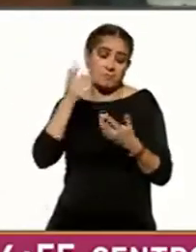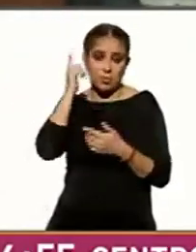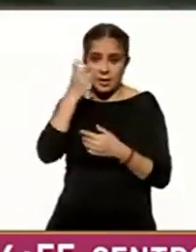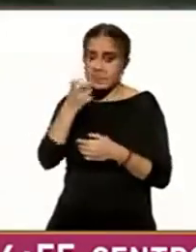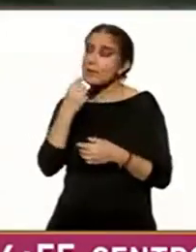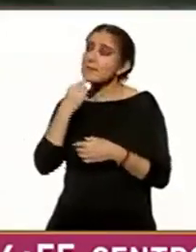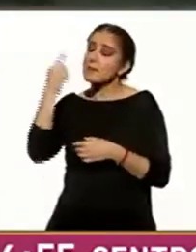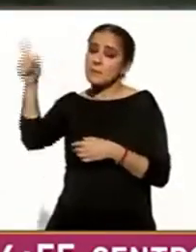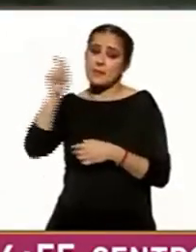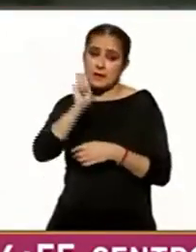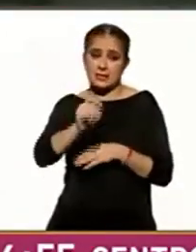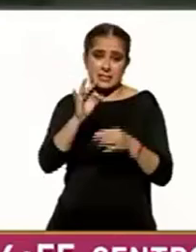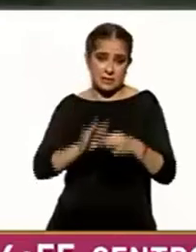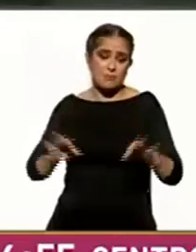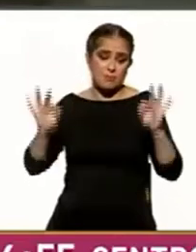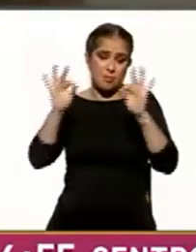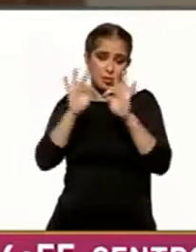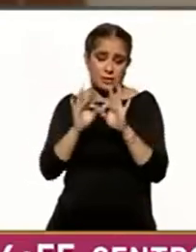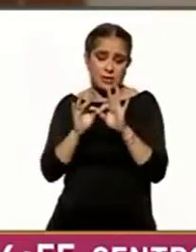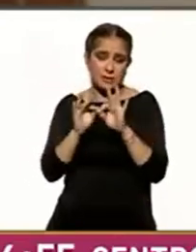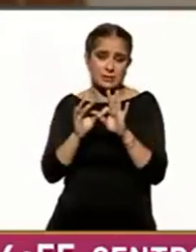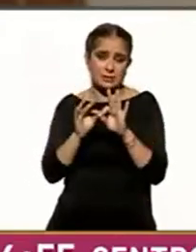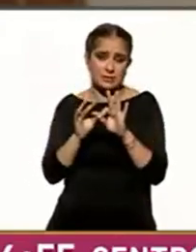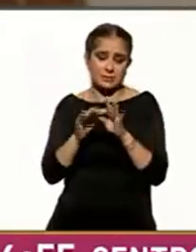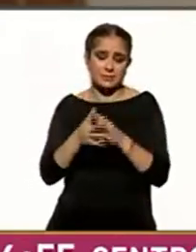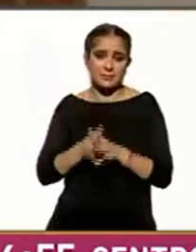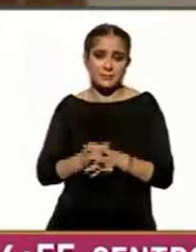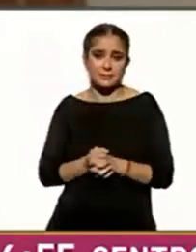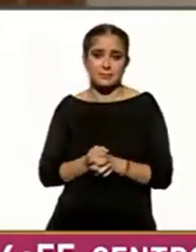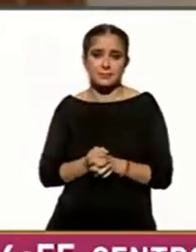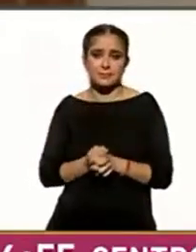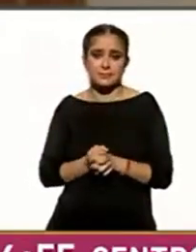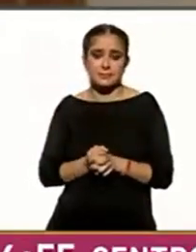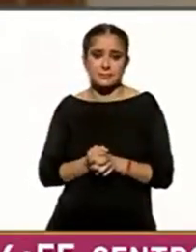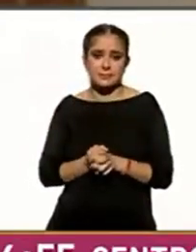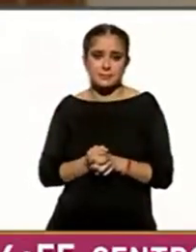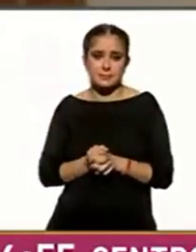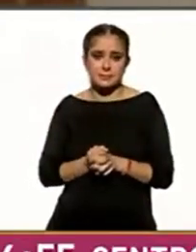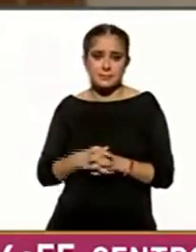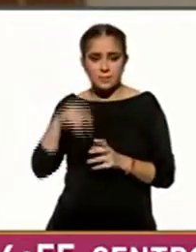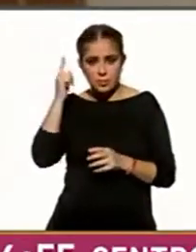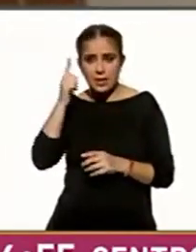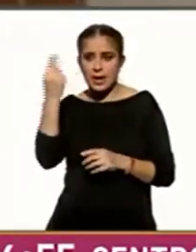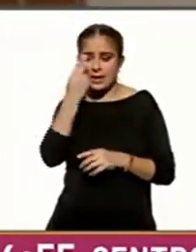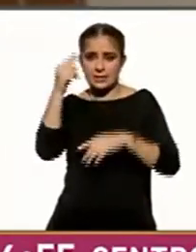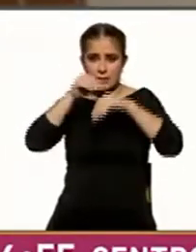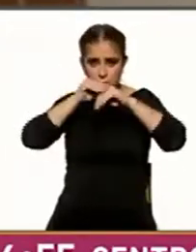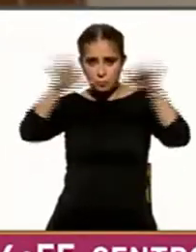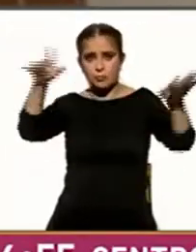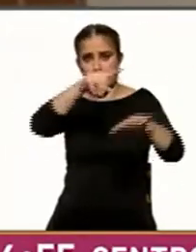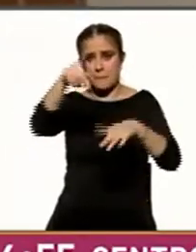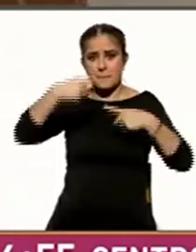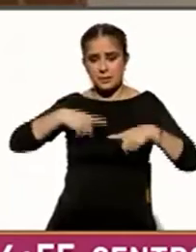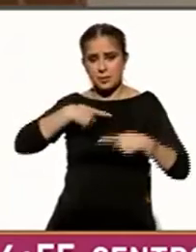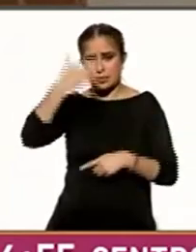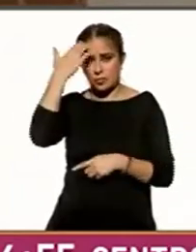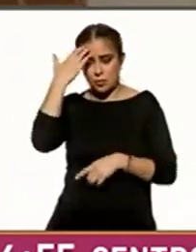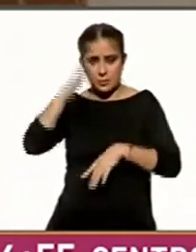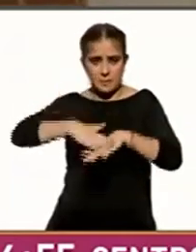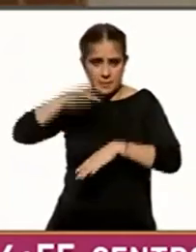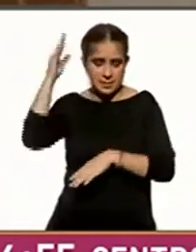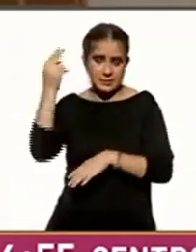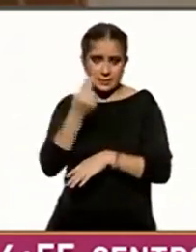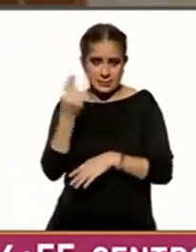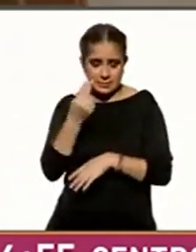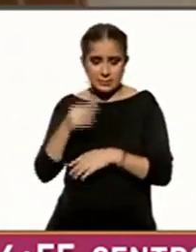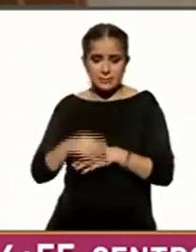que tiene y la polémica que ha suscitado, pudiera ser más conocida con el tiempo. Y